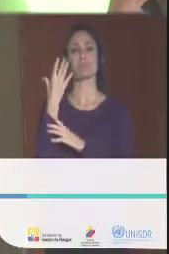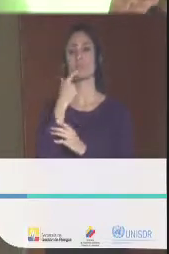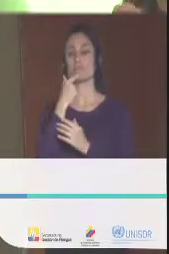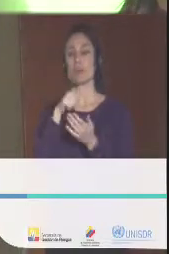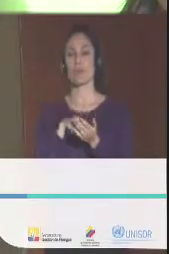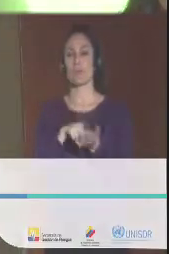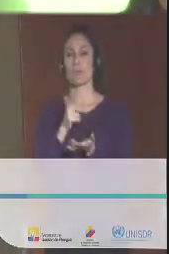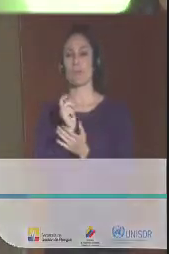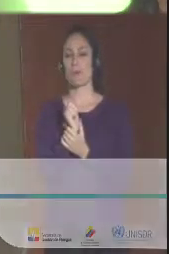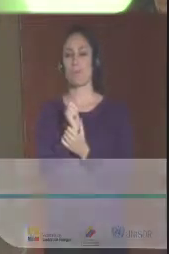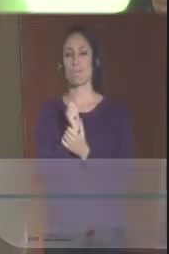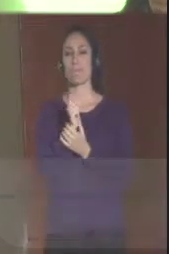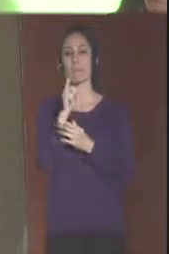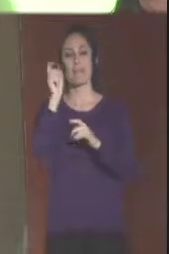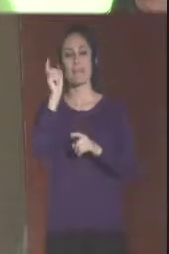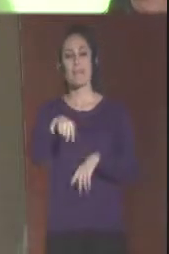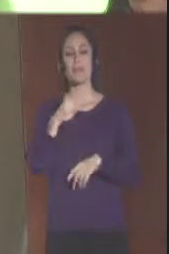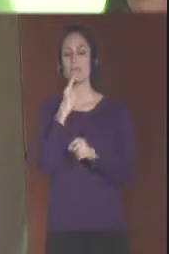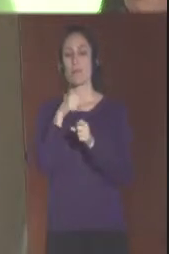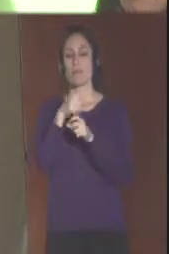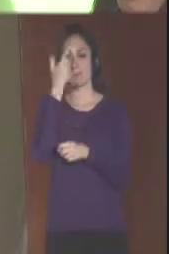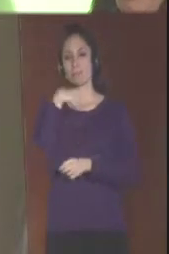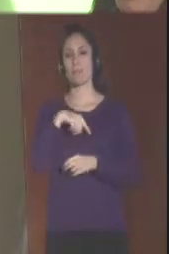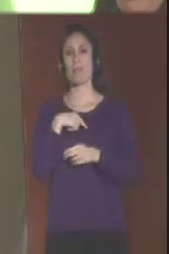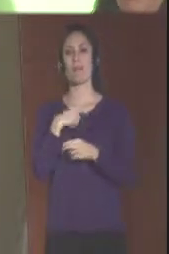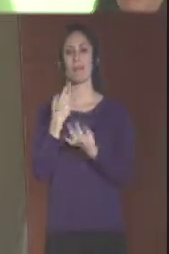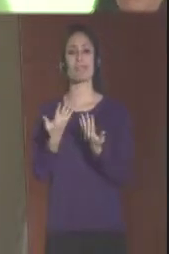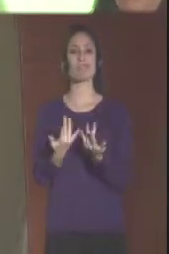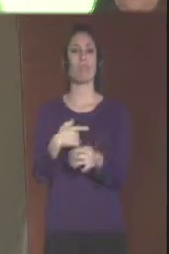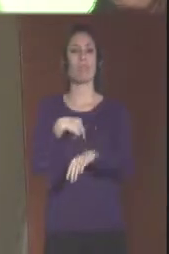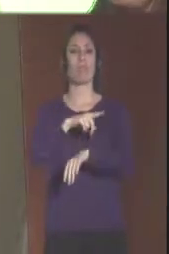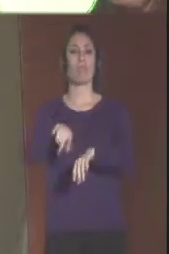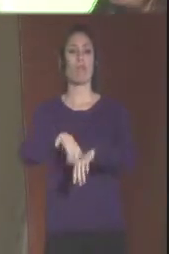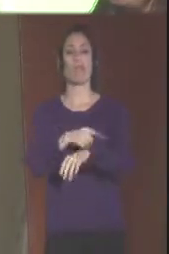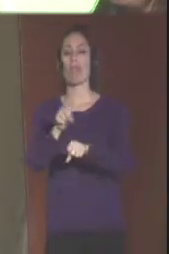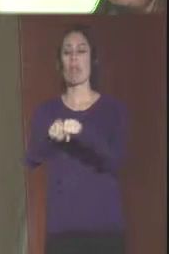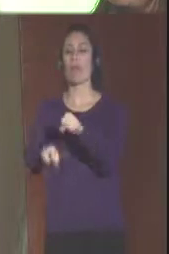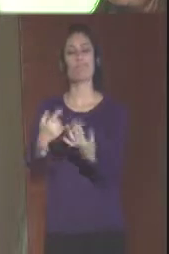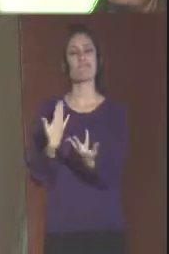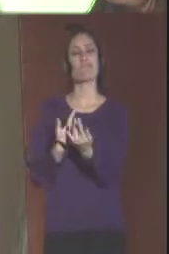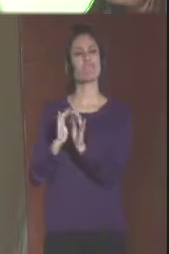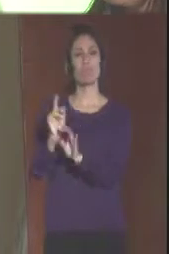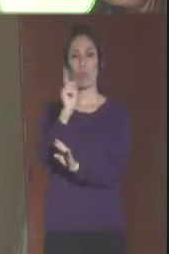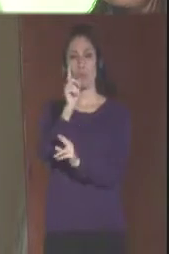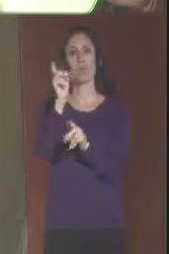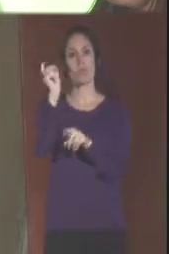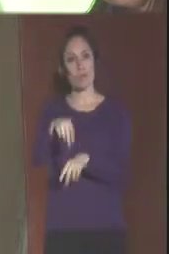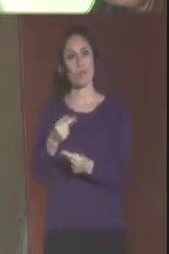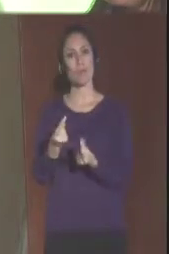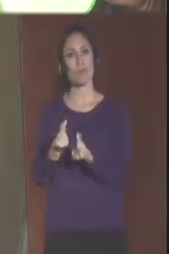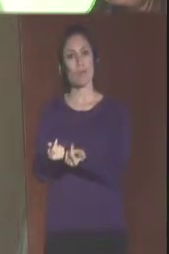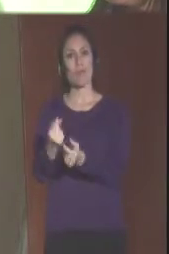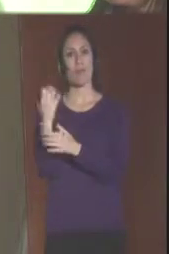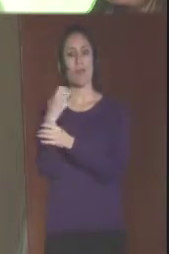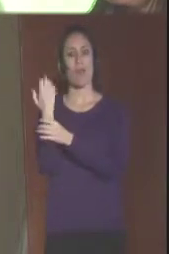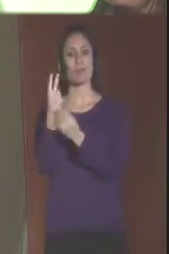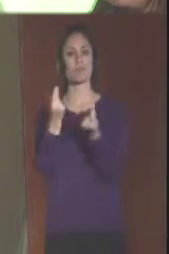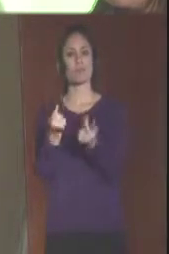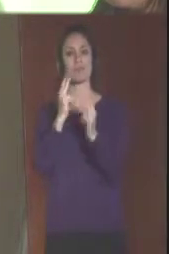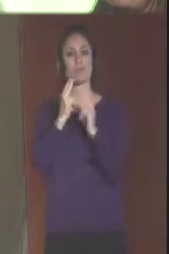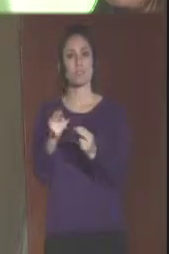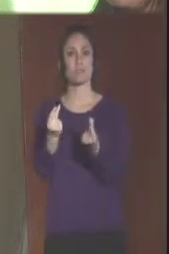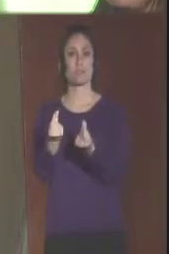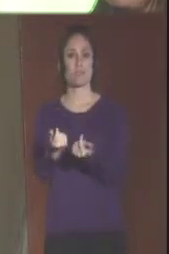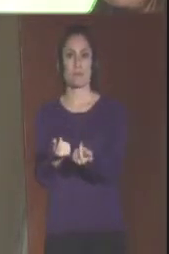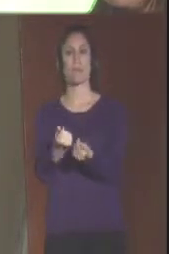desde esa capacidad de responder, de rehabilitar cuando se genera un daño, cuando se genera un problema, cuando se genera una emergencia. Y aquí vale